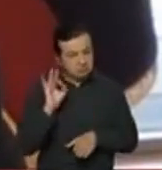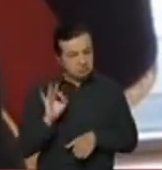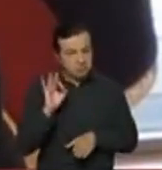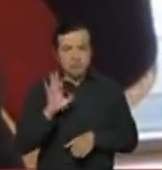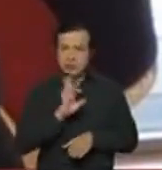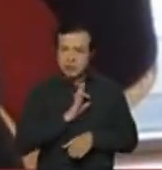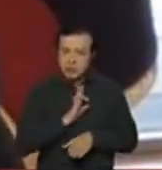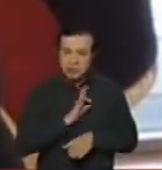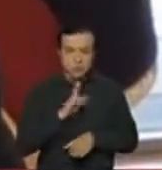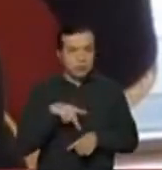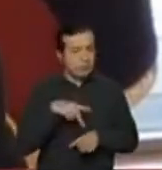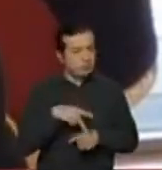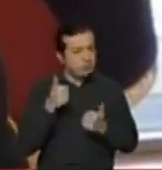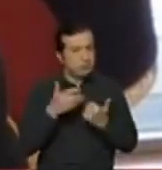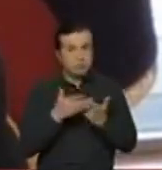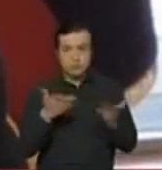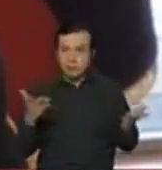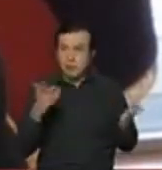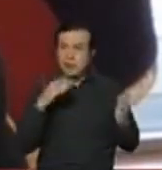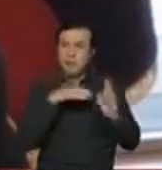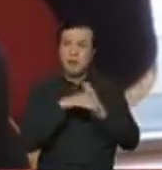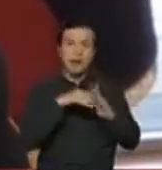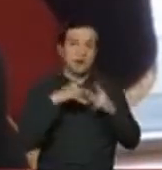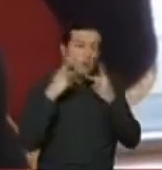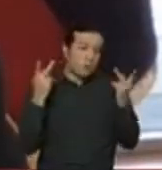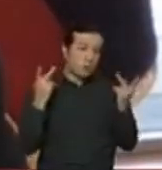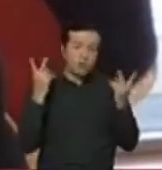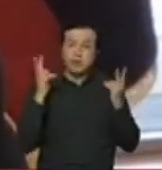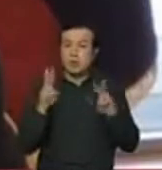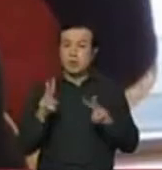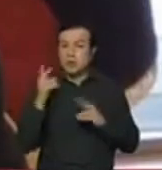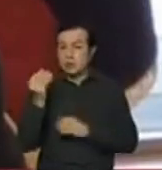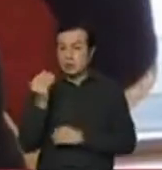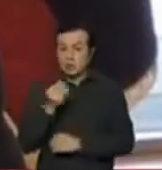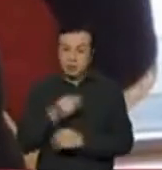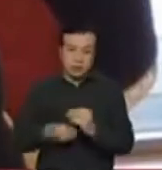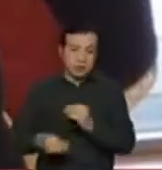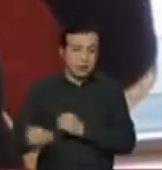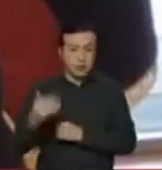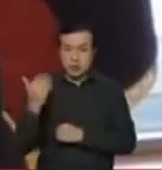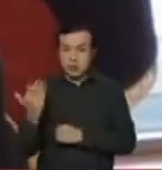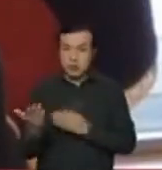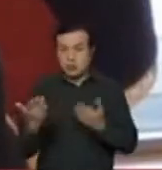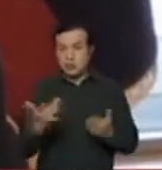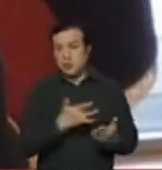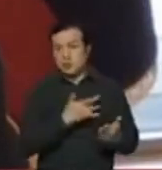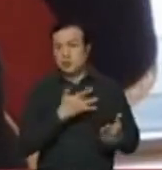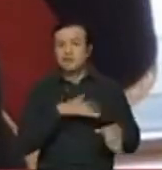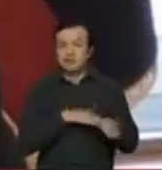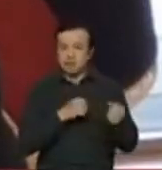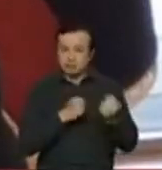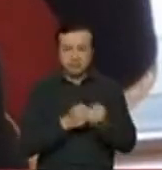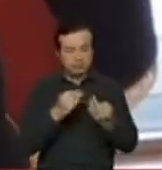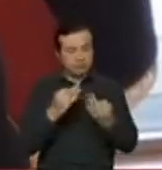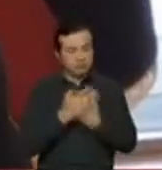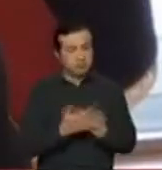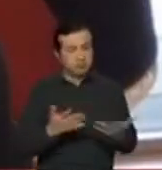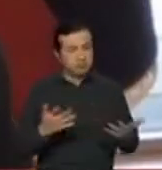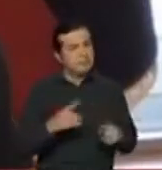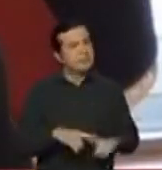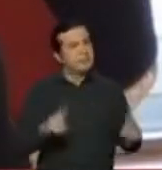técnico especializado tanto en banca pública como en inversiones y me siento respaldado por ellos,